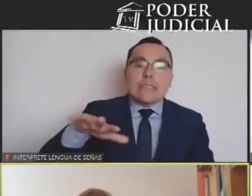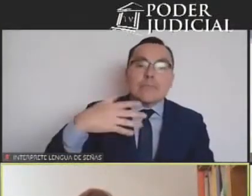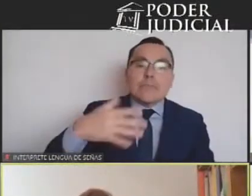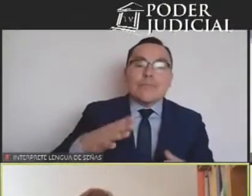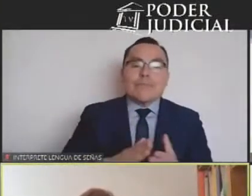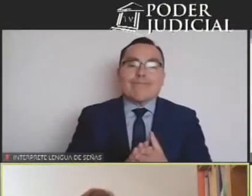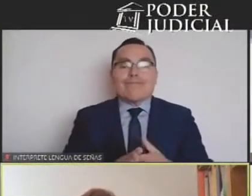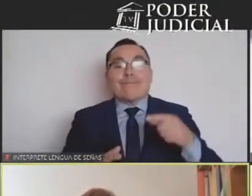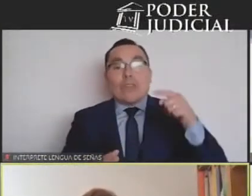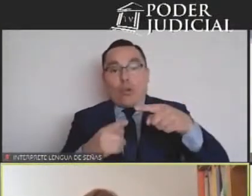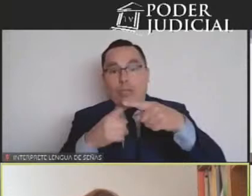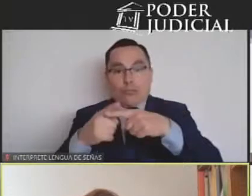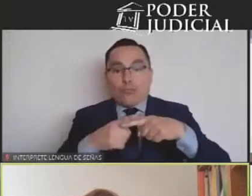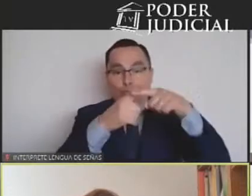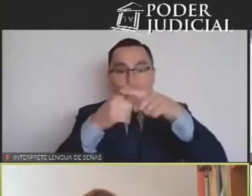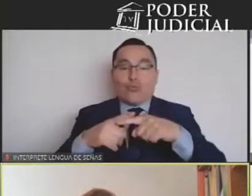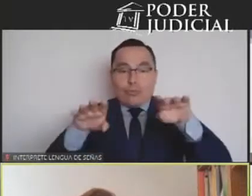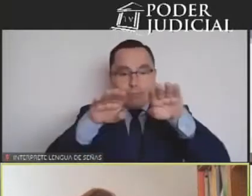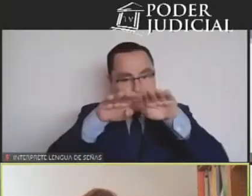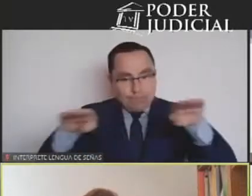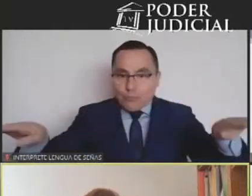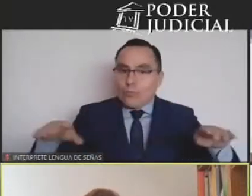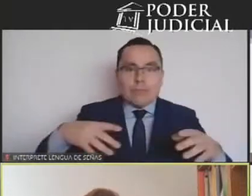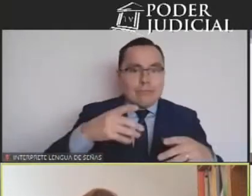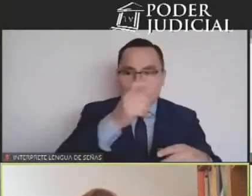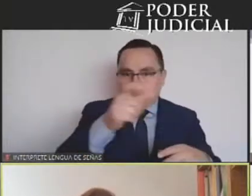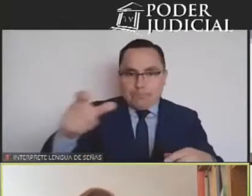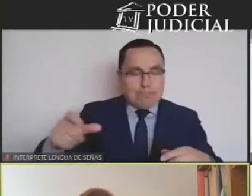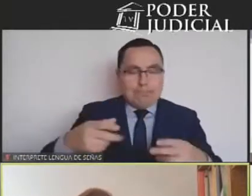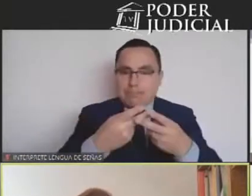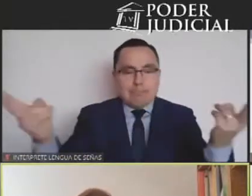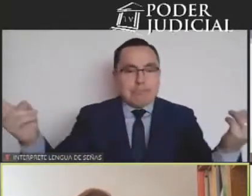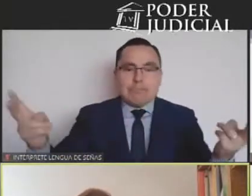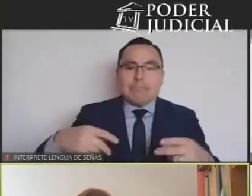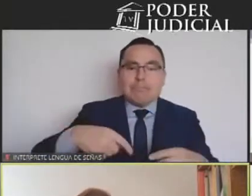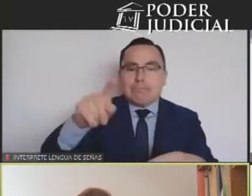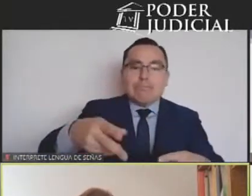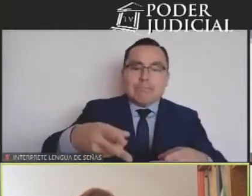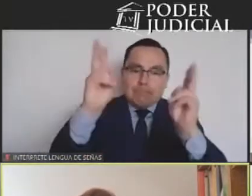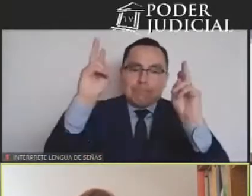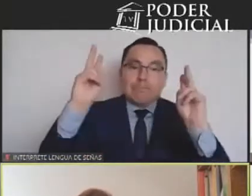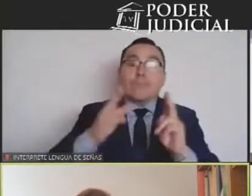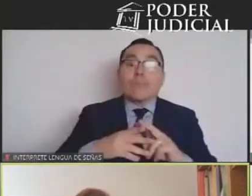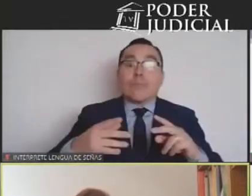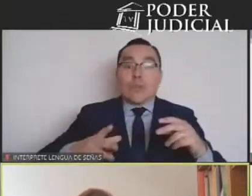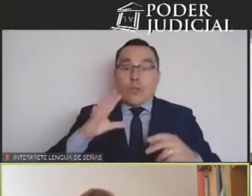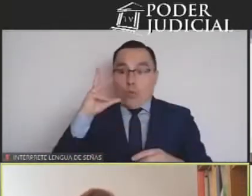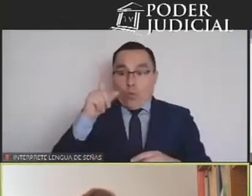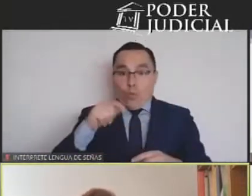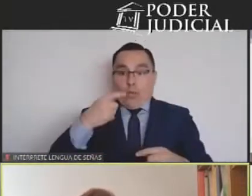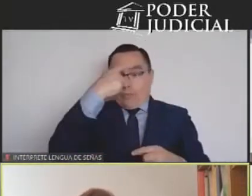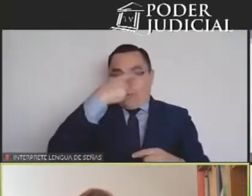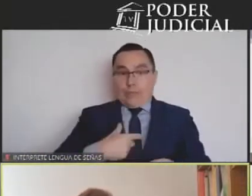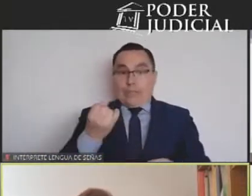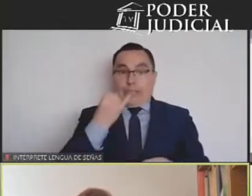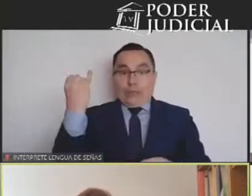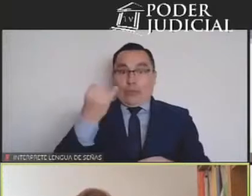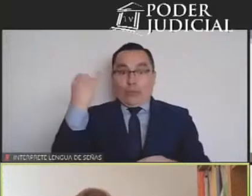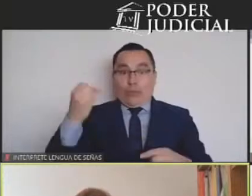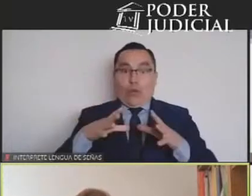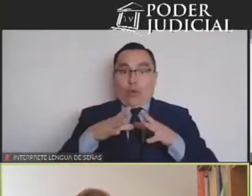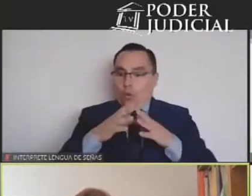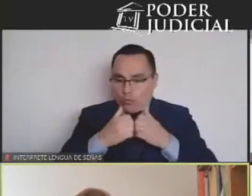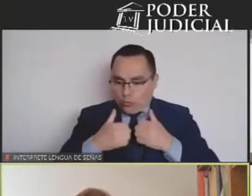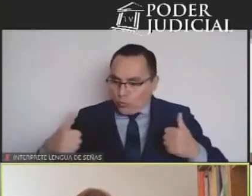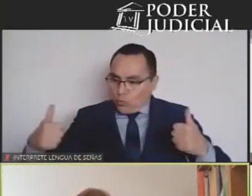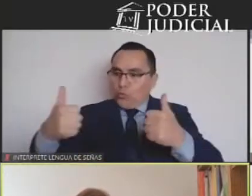en una sociedad democrática moderna y que es esencial que los jueces, tanto individual como en forma colectiva,